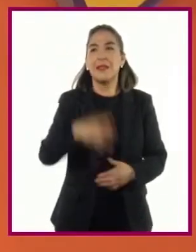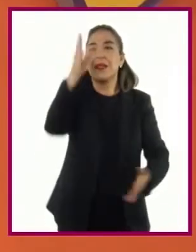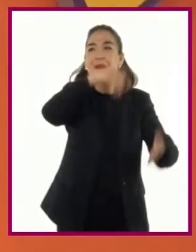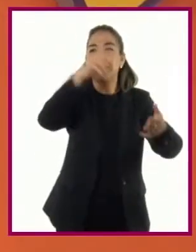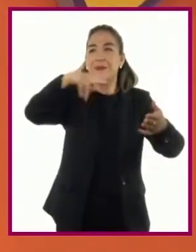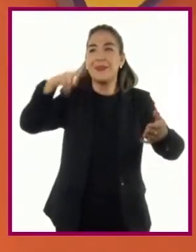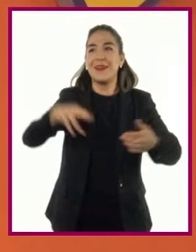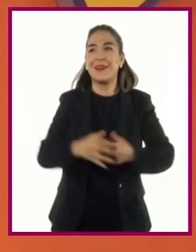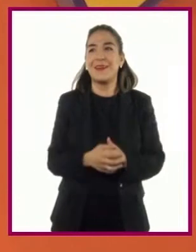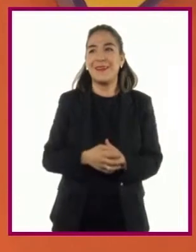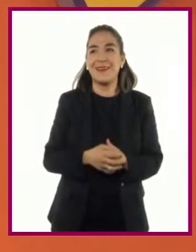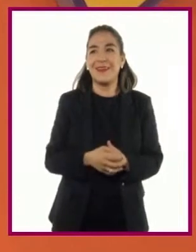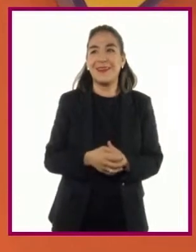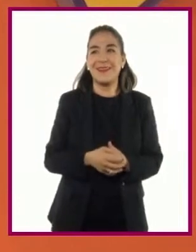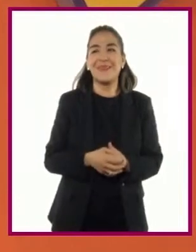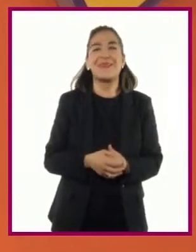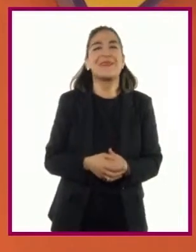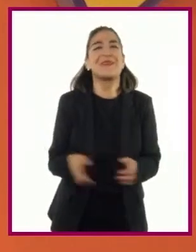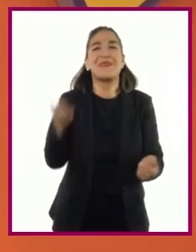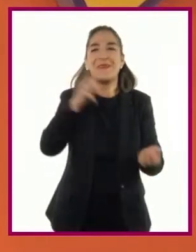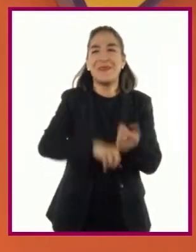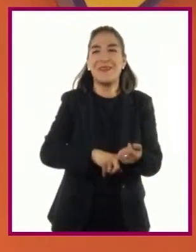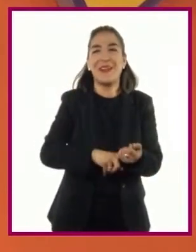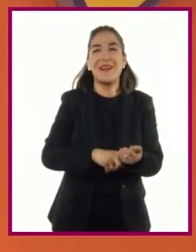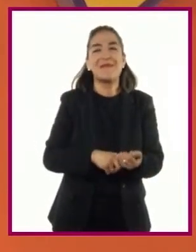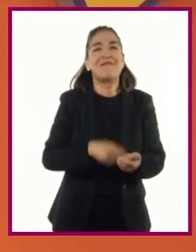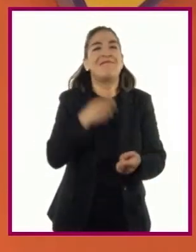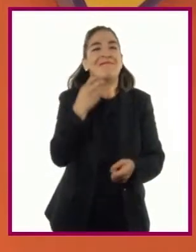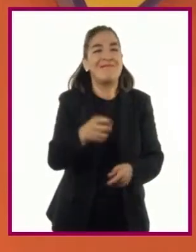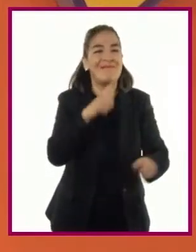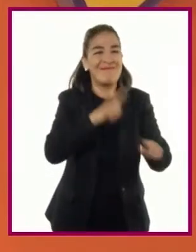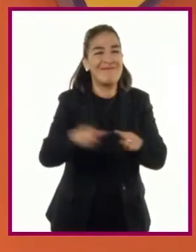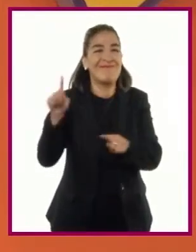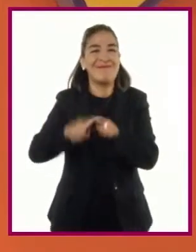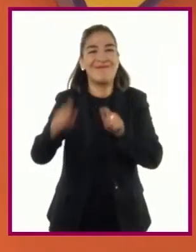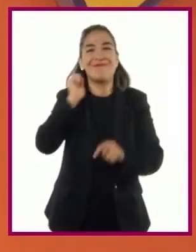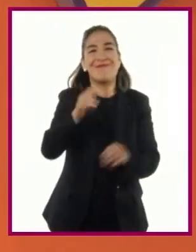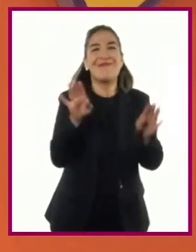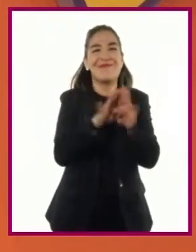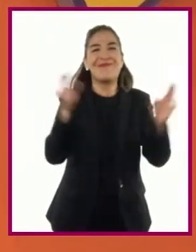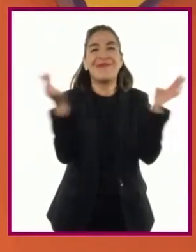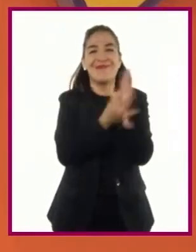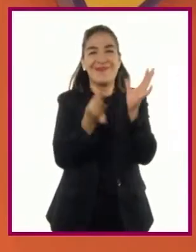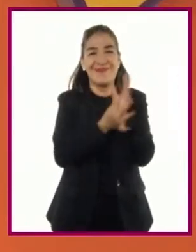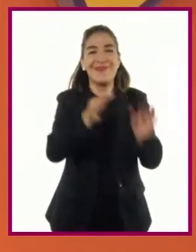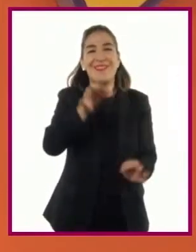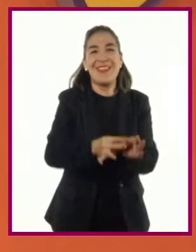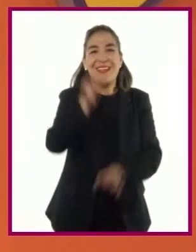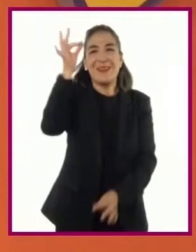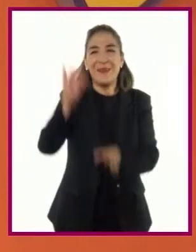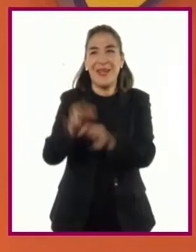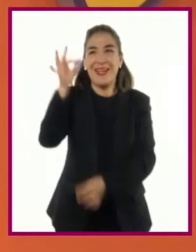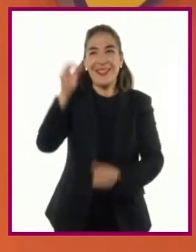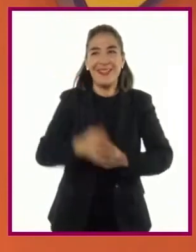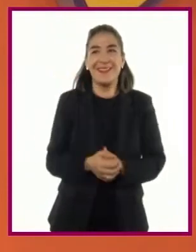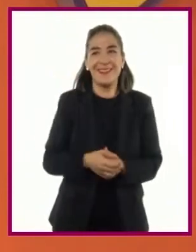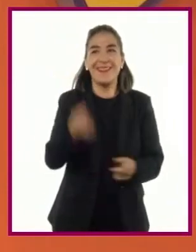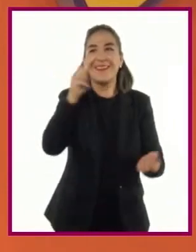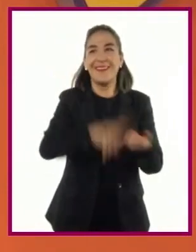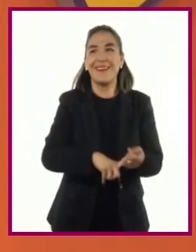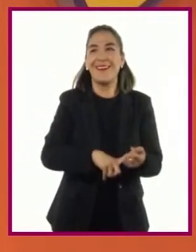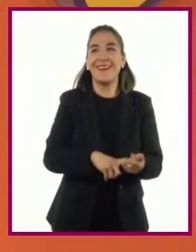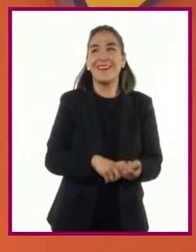pintada de colores o recubierta con esmaltes que se ensamblan mediante varillas de plomo. Los colores del vidrio se deben a